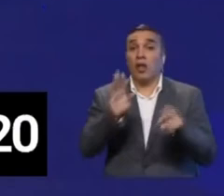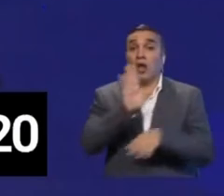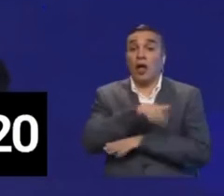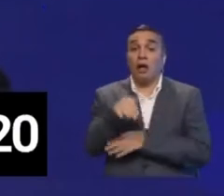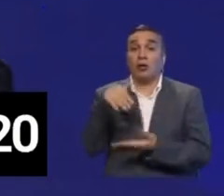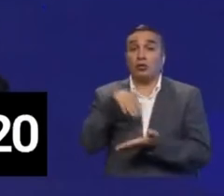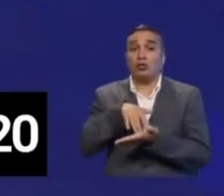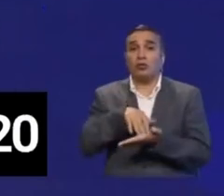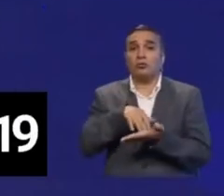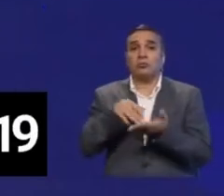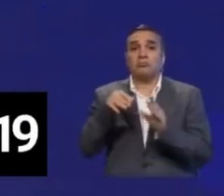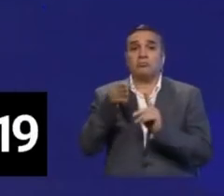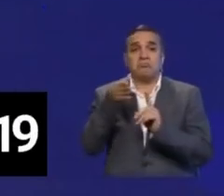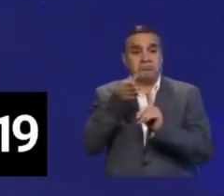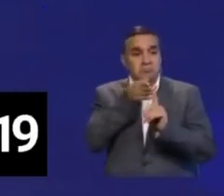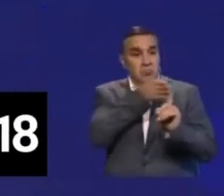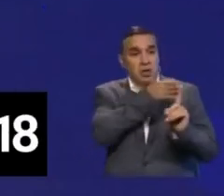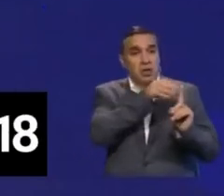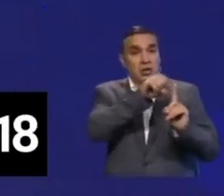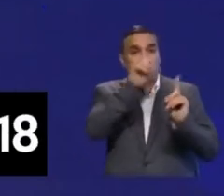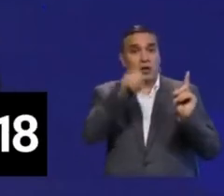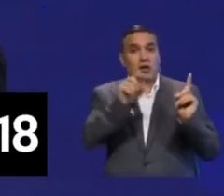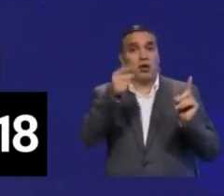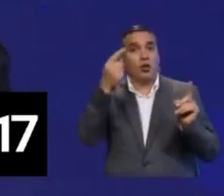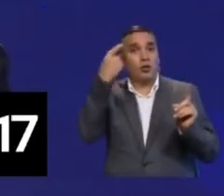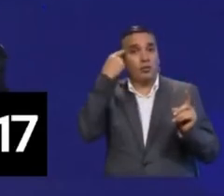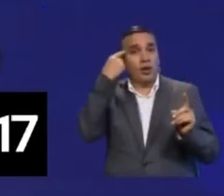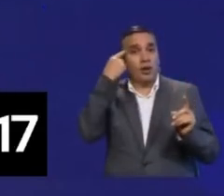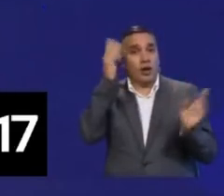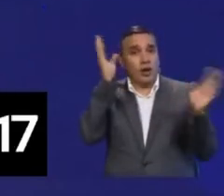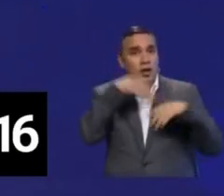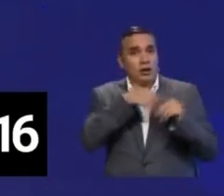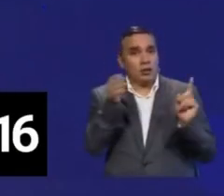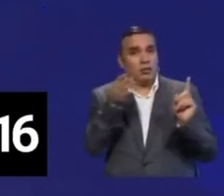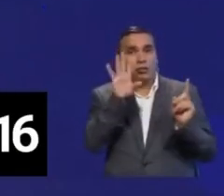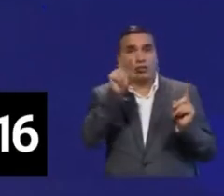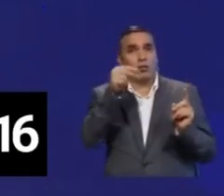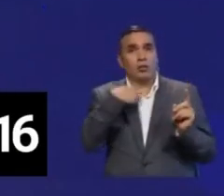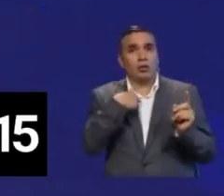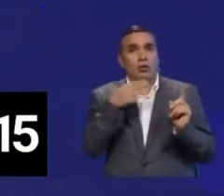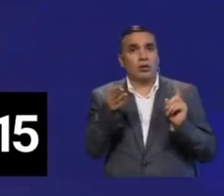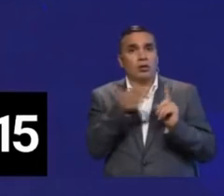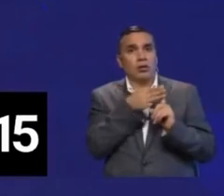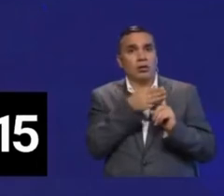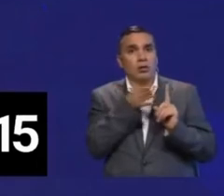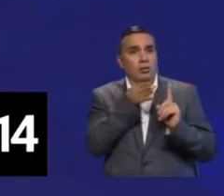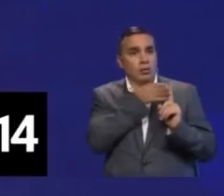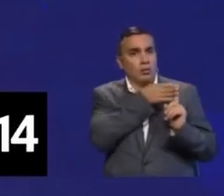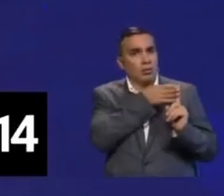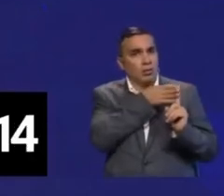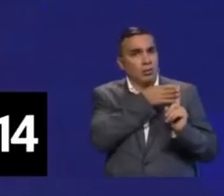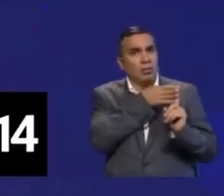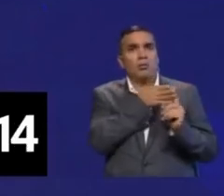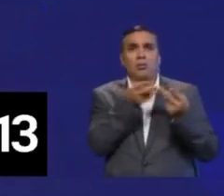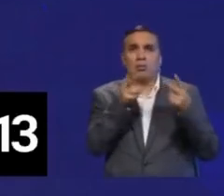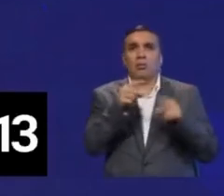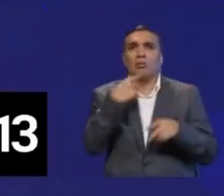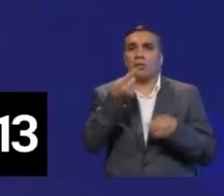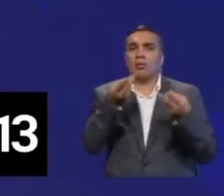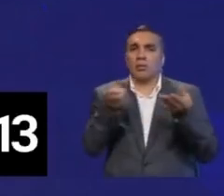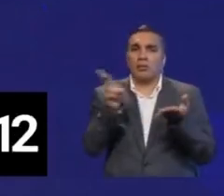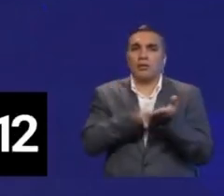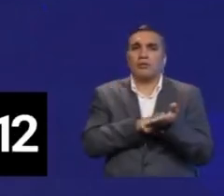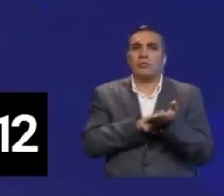que han sido excluidos del sistema fiscal por simplemente no contar con internet. Y como lo hemos dicho una y otra